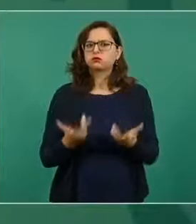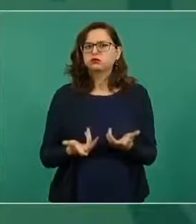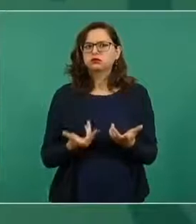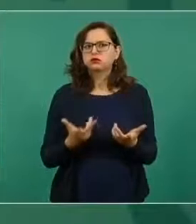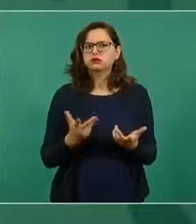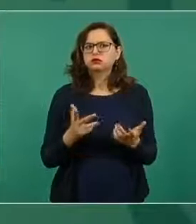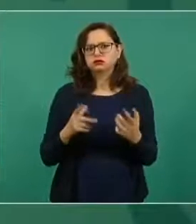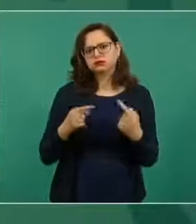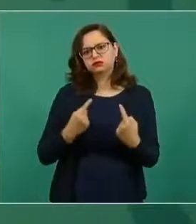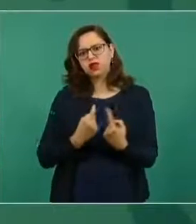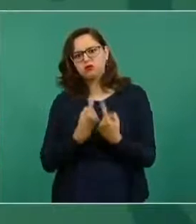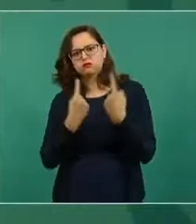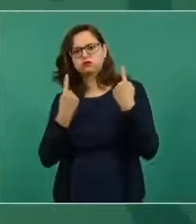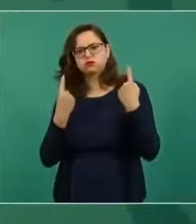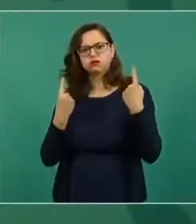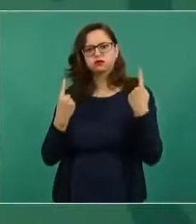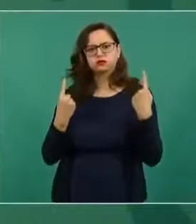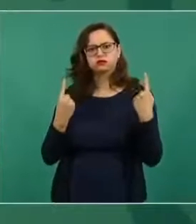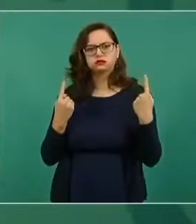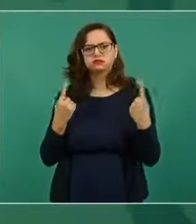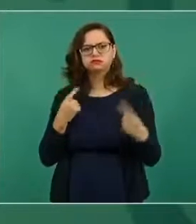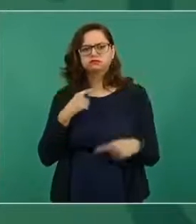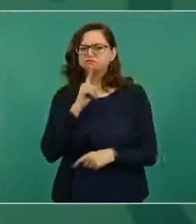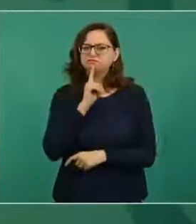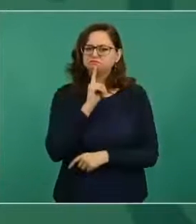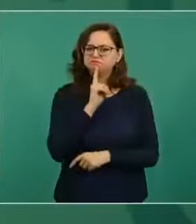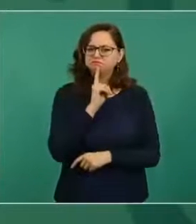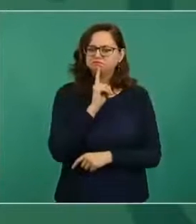ninguna diferencia de fondo.